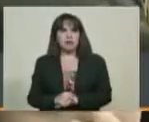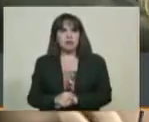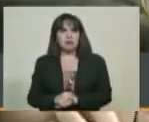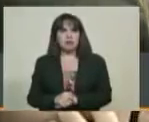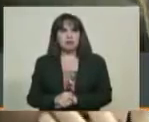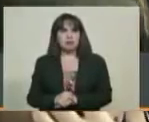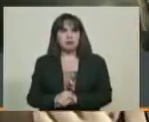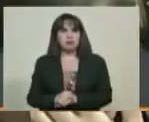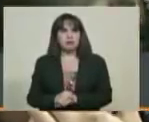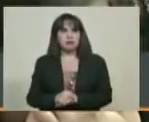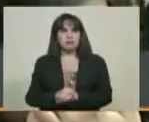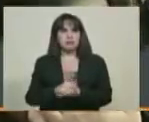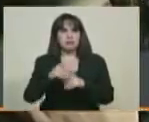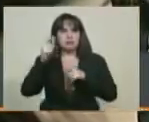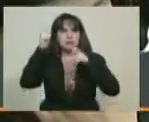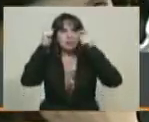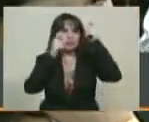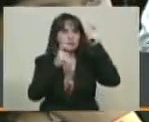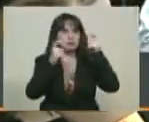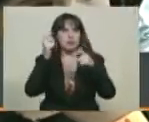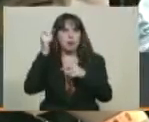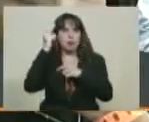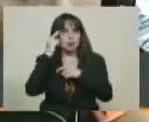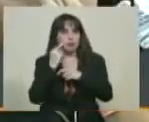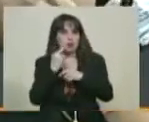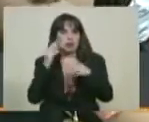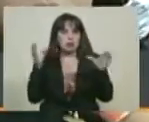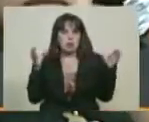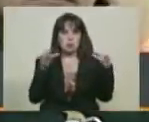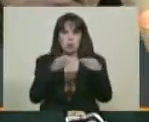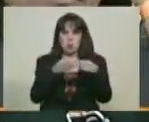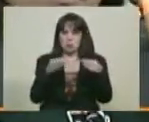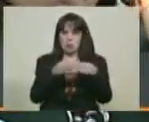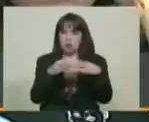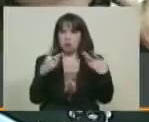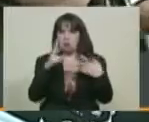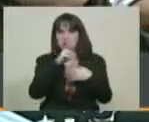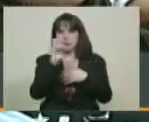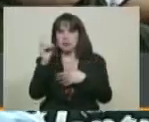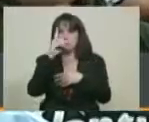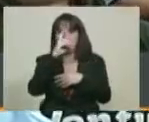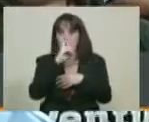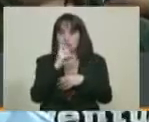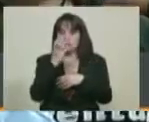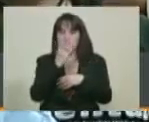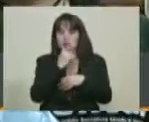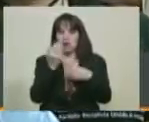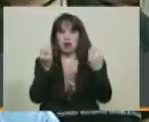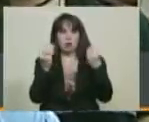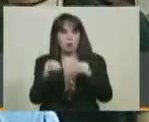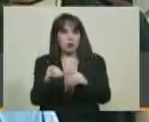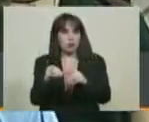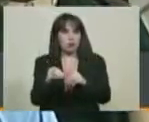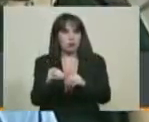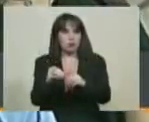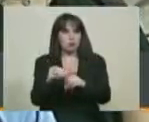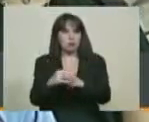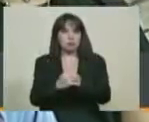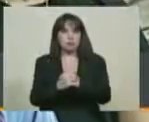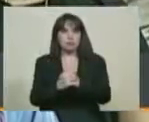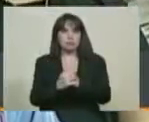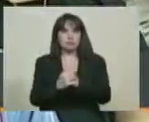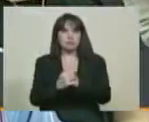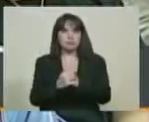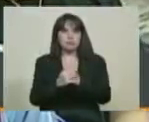Lo que el chavismo, el bolivarianismo, en 200 años ha estado en desacuerdo es que alguien que por